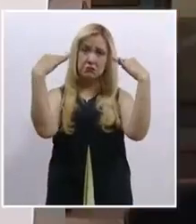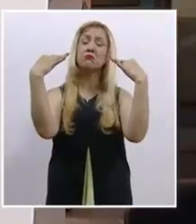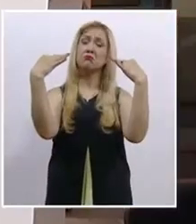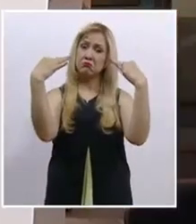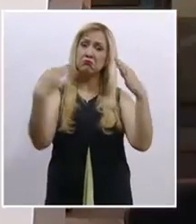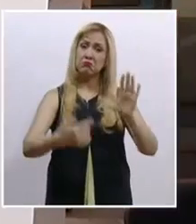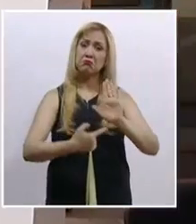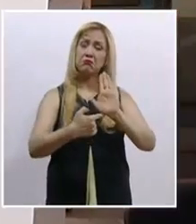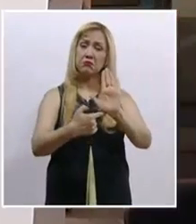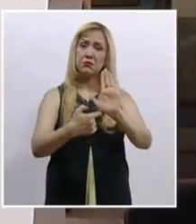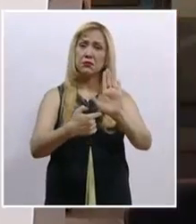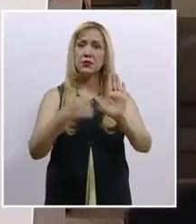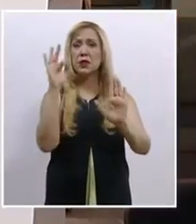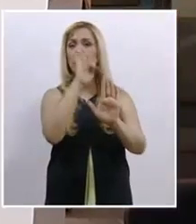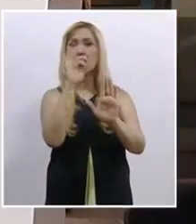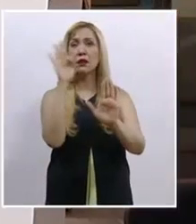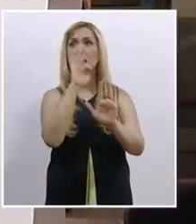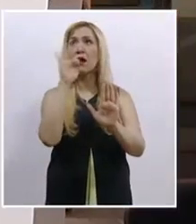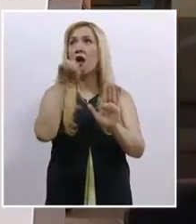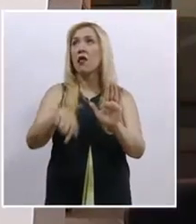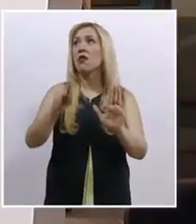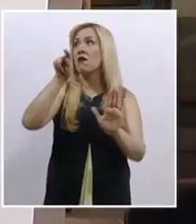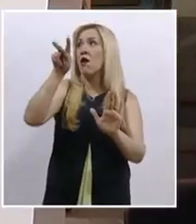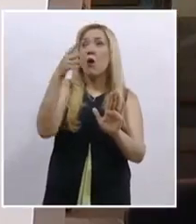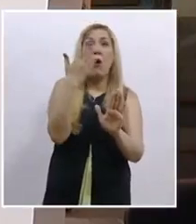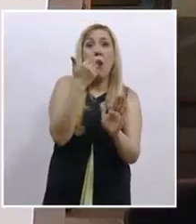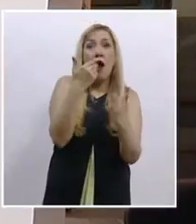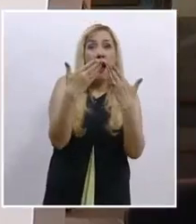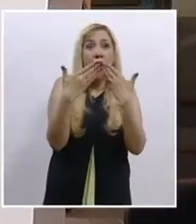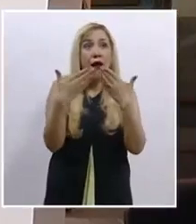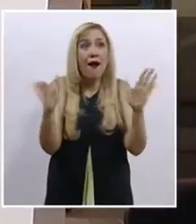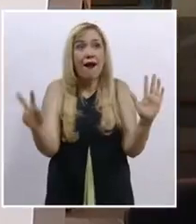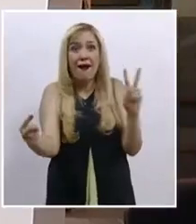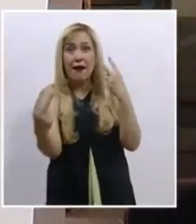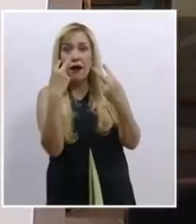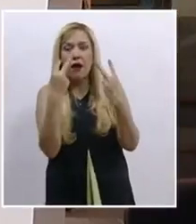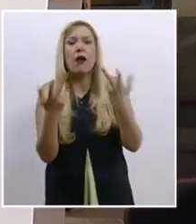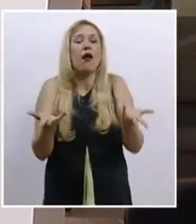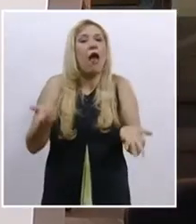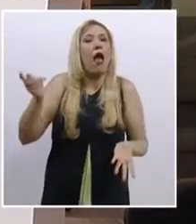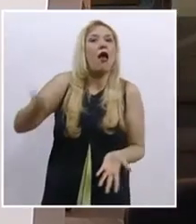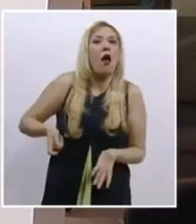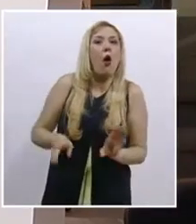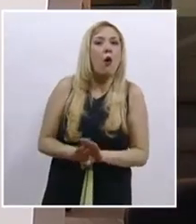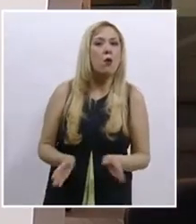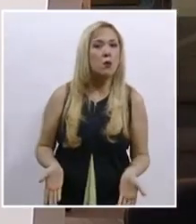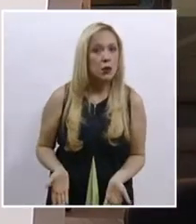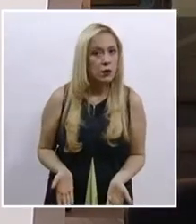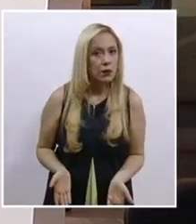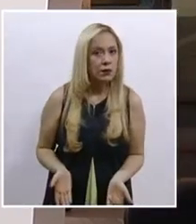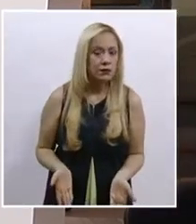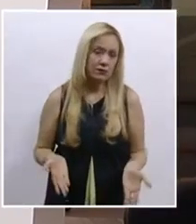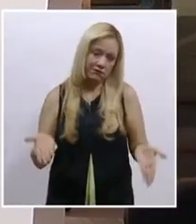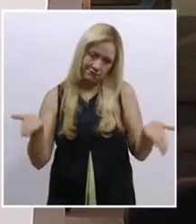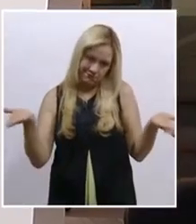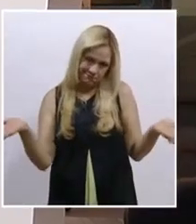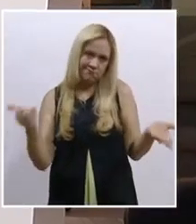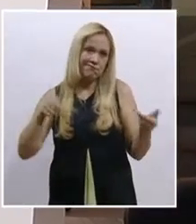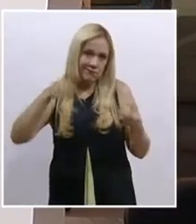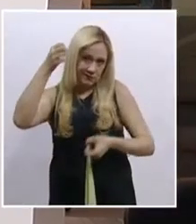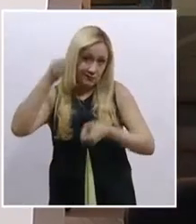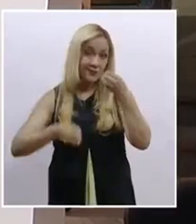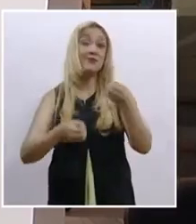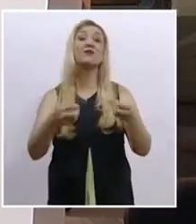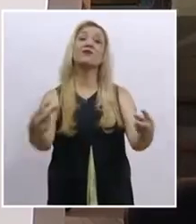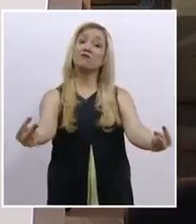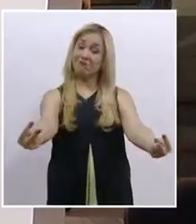Si no es apertura este canal, entonces ¿qué es? Se dice que la Corte debe estar abierta al escrutinio